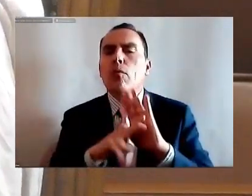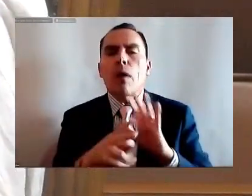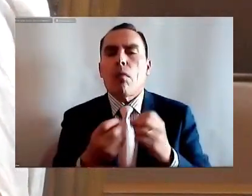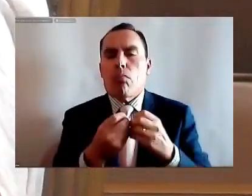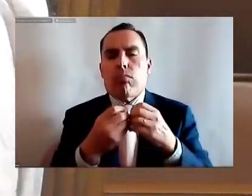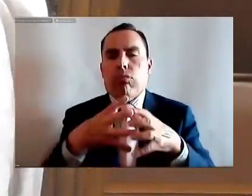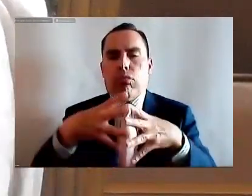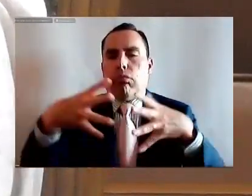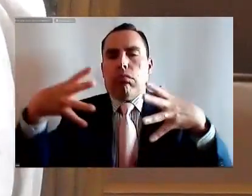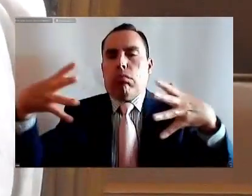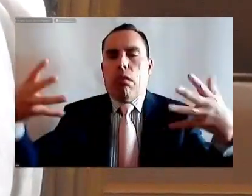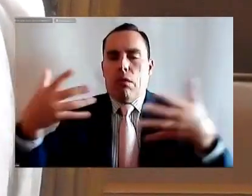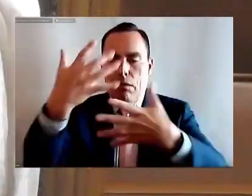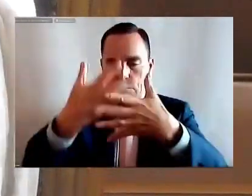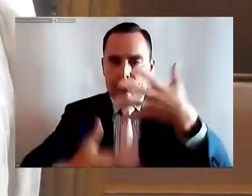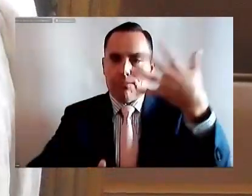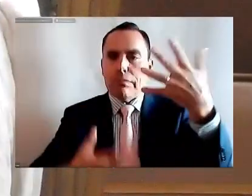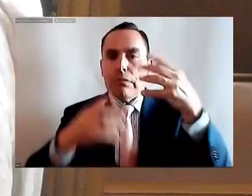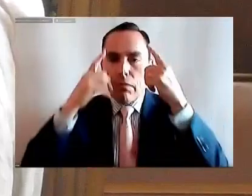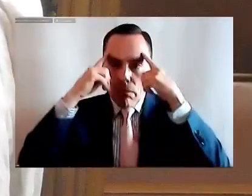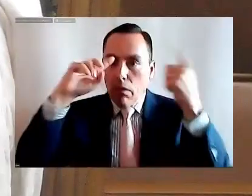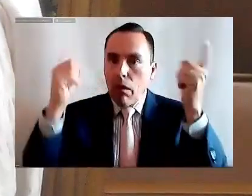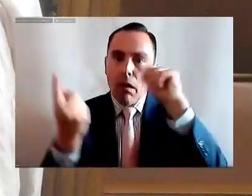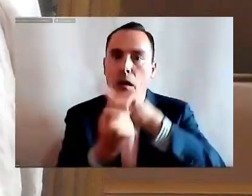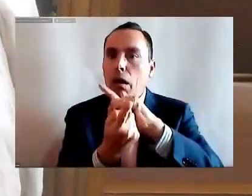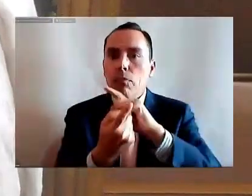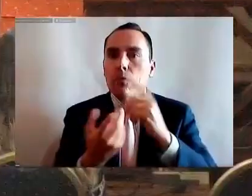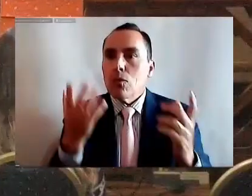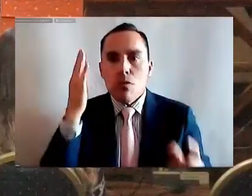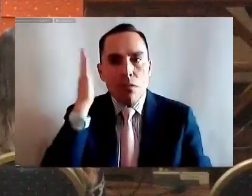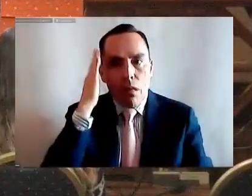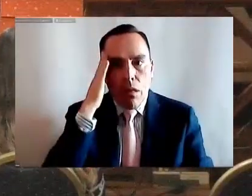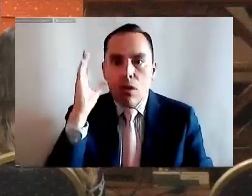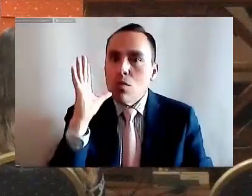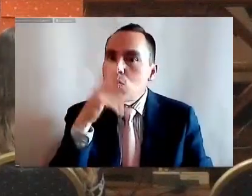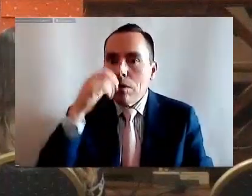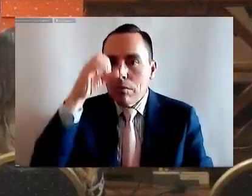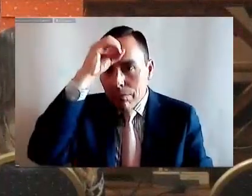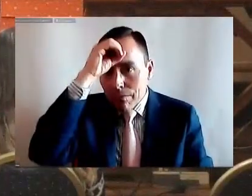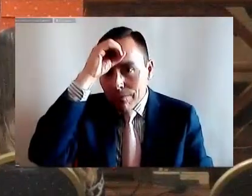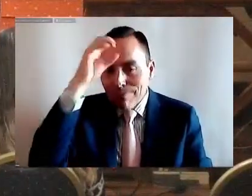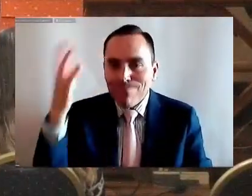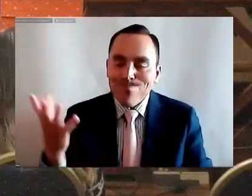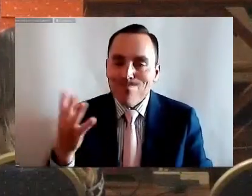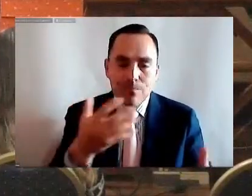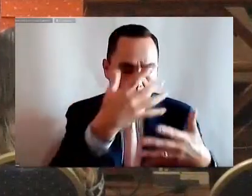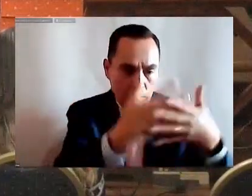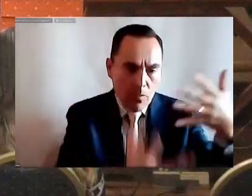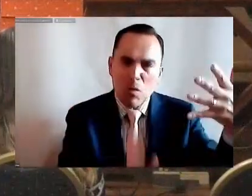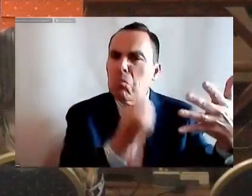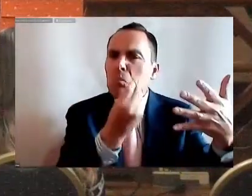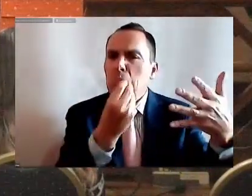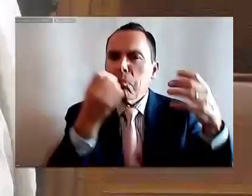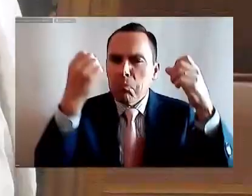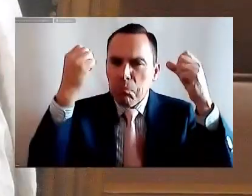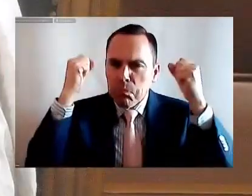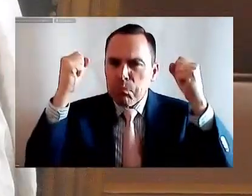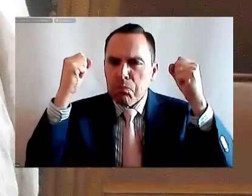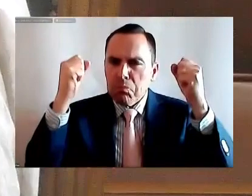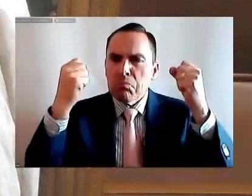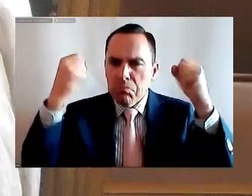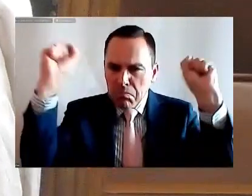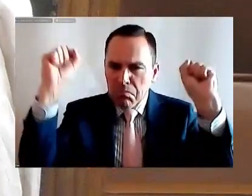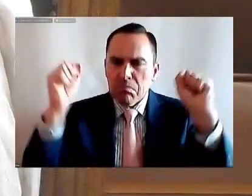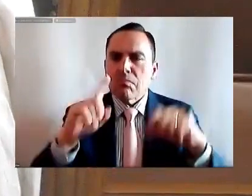cambio, ese cambio de percibir las cosas, no creo que tengamos mucho éxito. Bueno, la tercera y